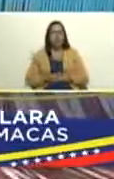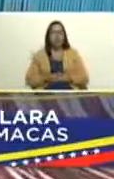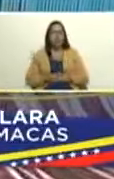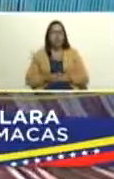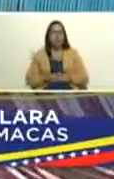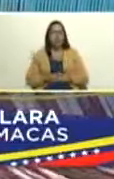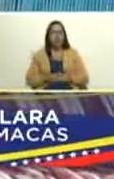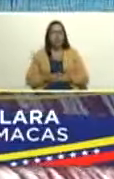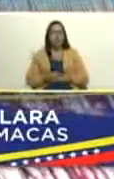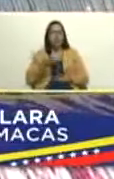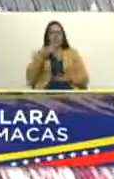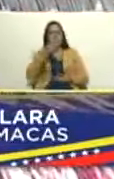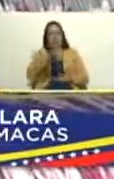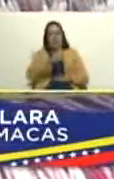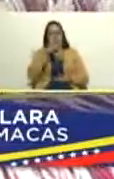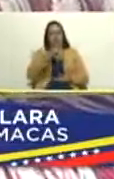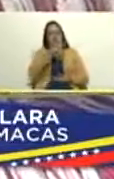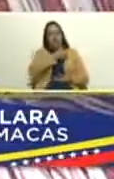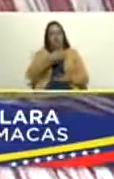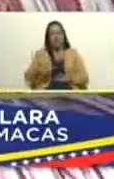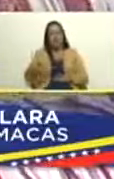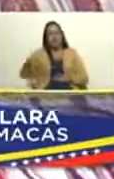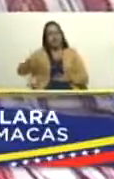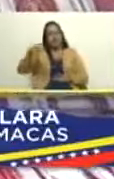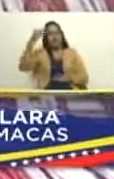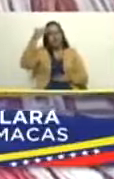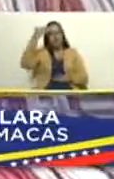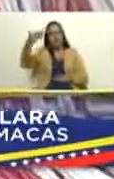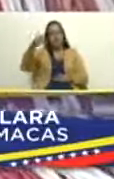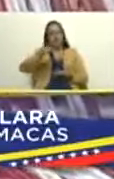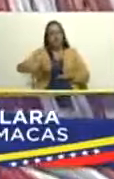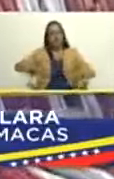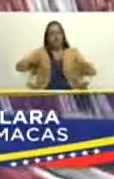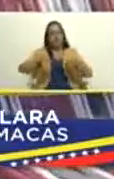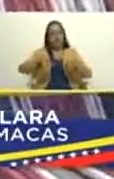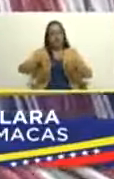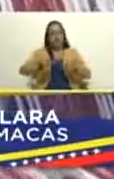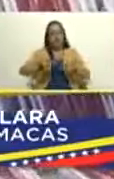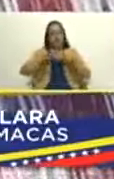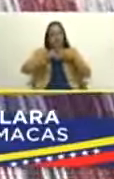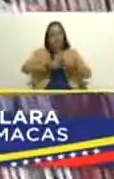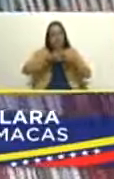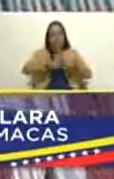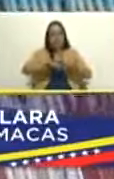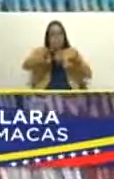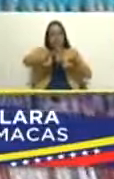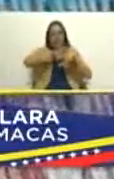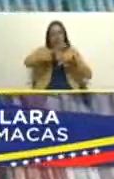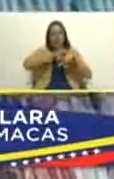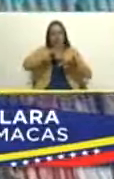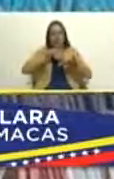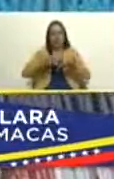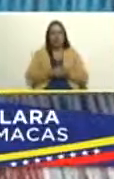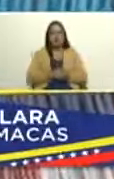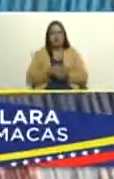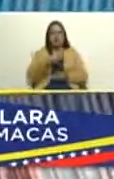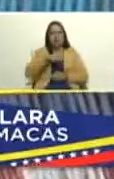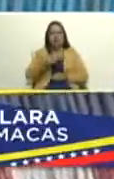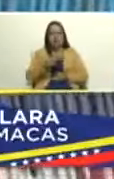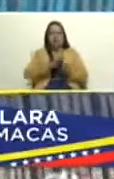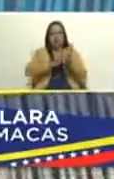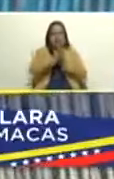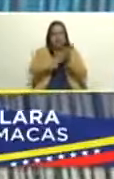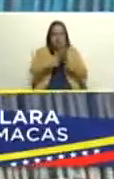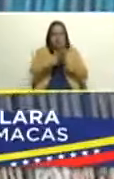Buenas tardes, presidente. Les saludo desde aquí, desde Tintorero, desde mi taller. Desde nuestro emprendimiento, estos son